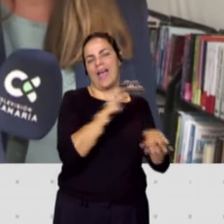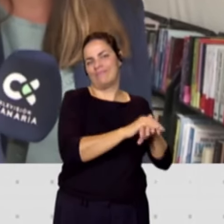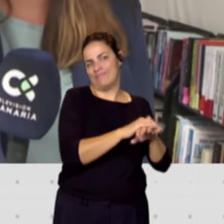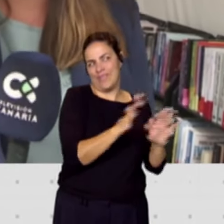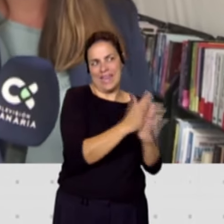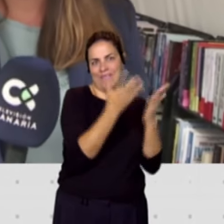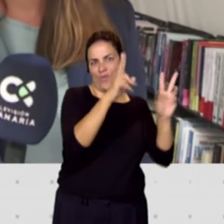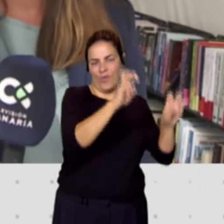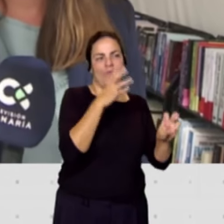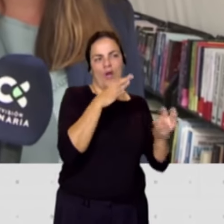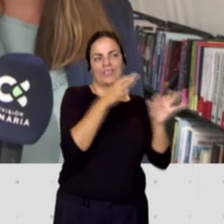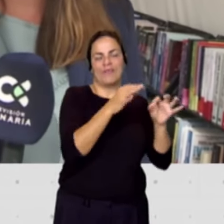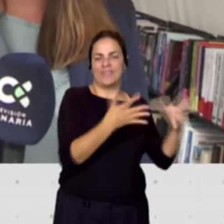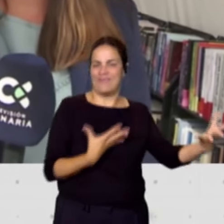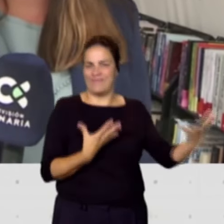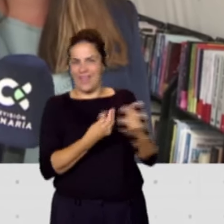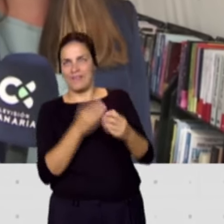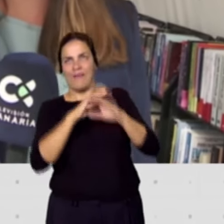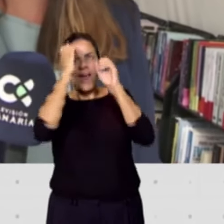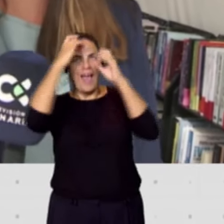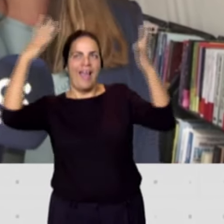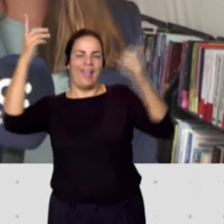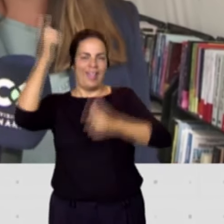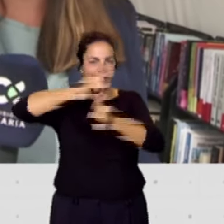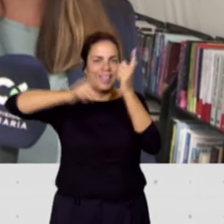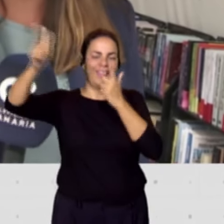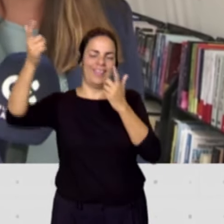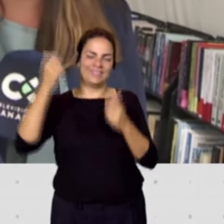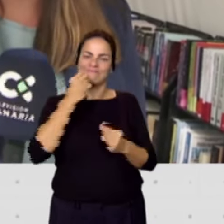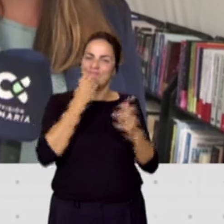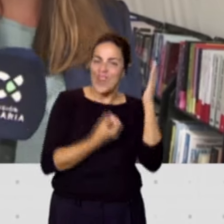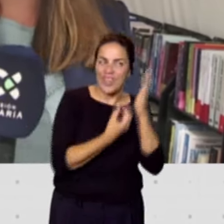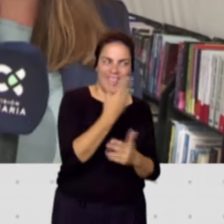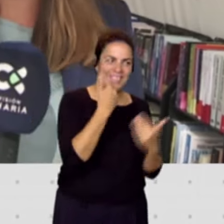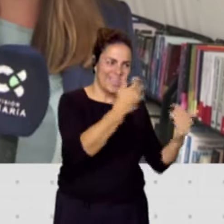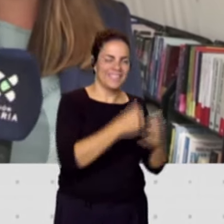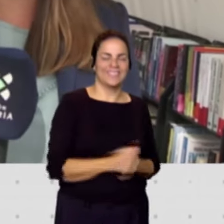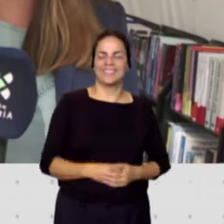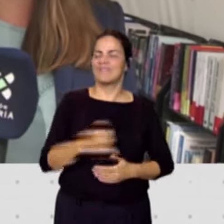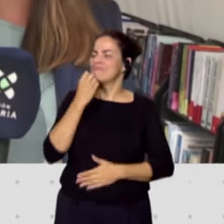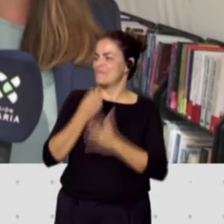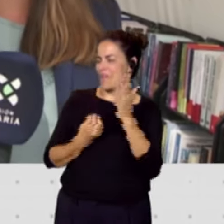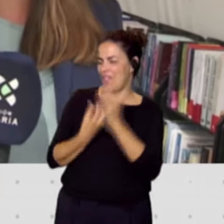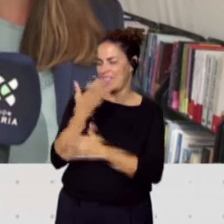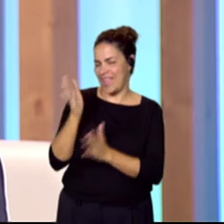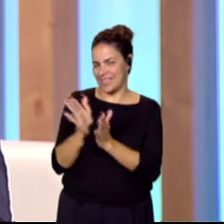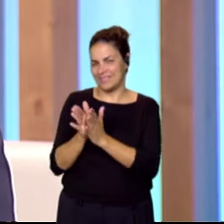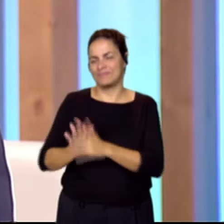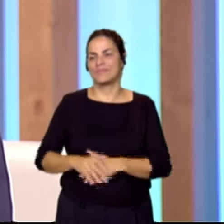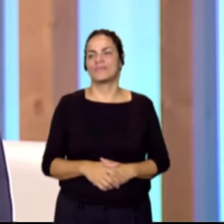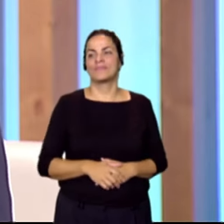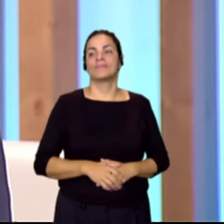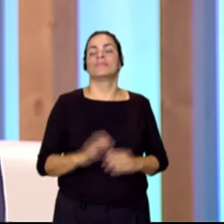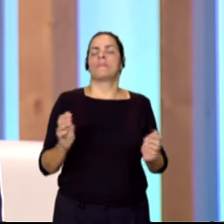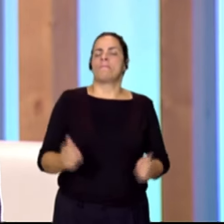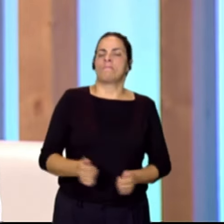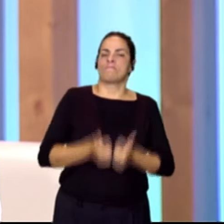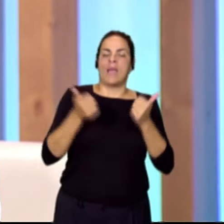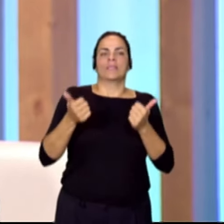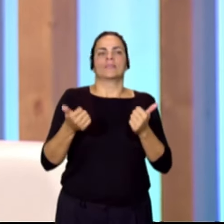que tenemos gracias compañera muy buenos días peros en cajes Buenos días Antonio más cosas mirar a la